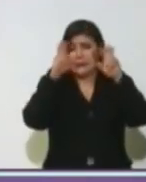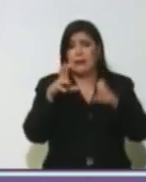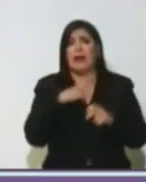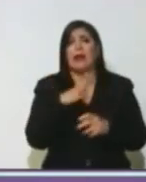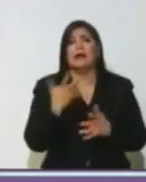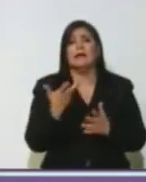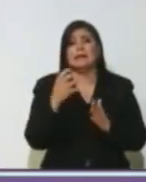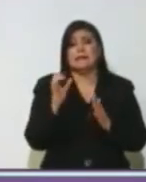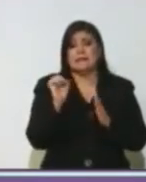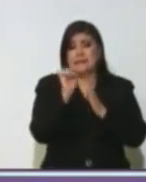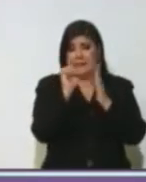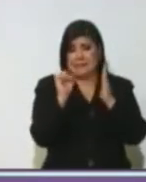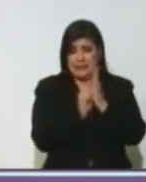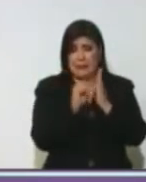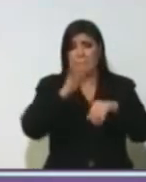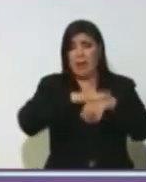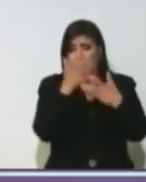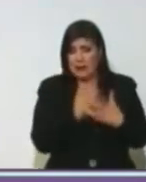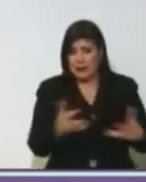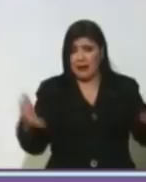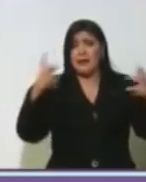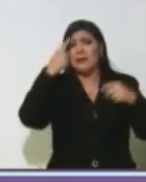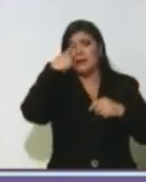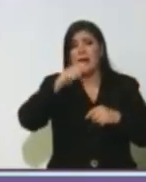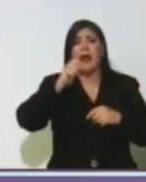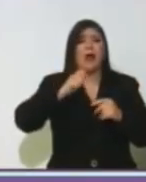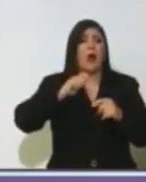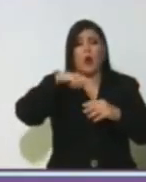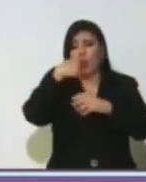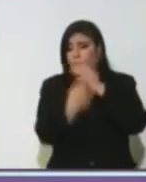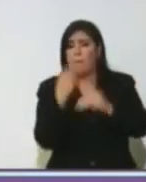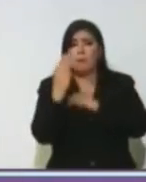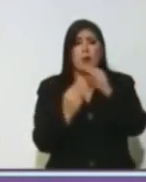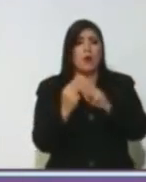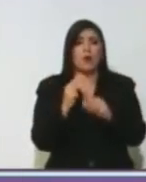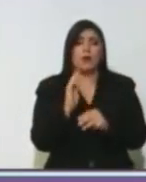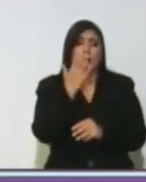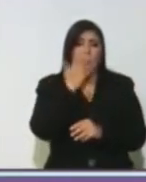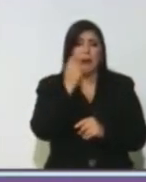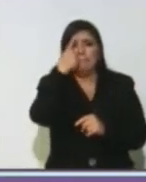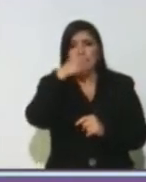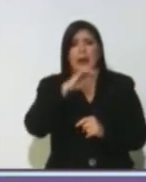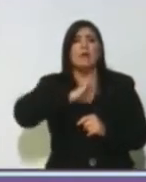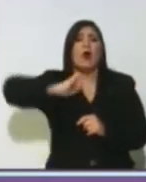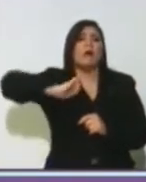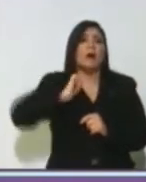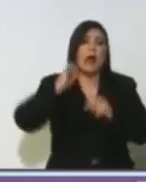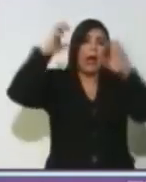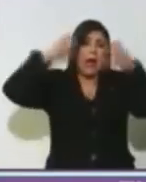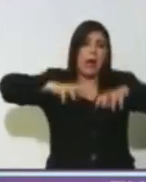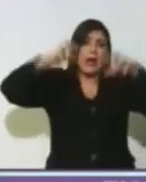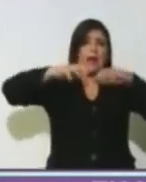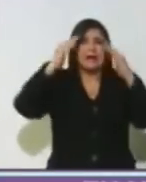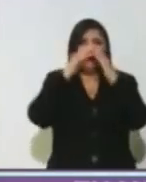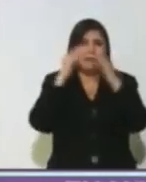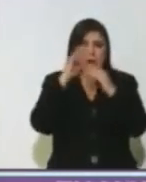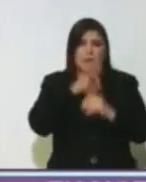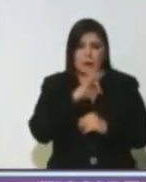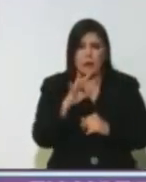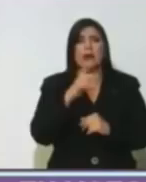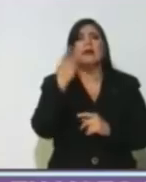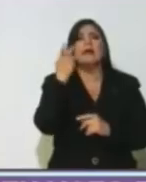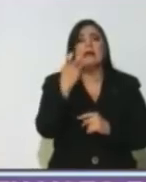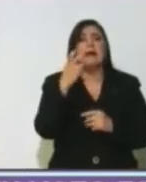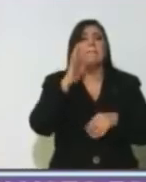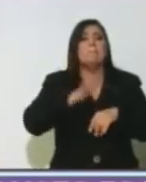más amplio y más grande que en cualquier ciudad del mundo se haya hecho de captación de agua de lluvia domiciliaria van a ser